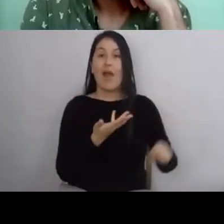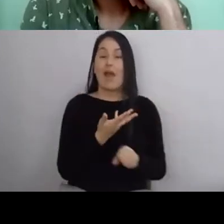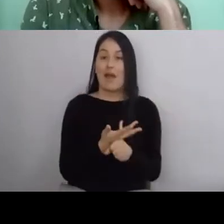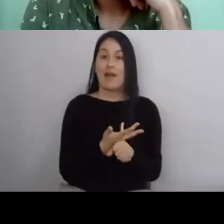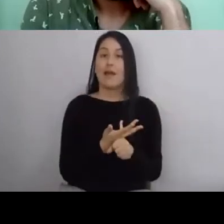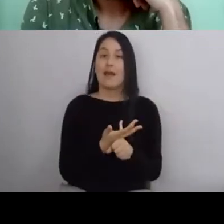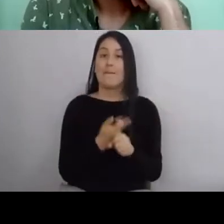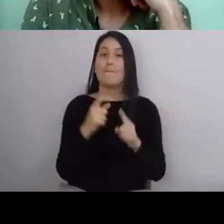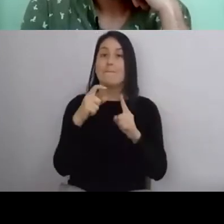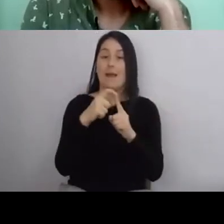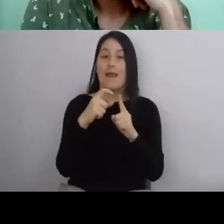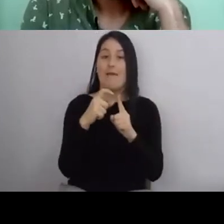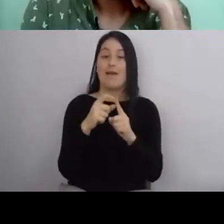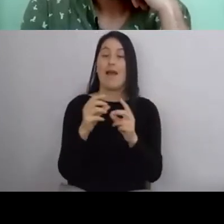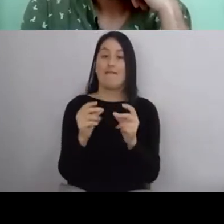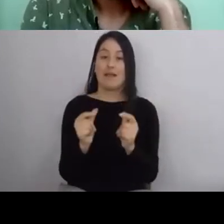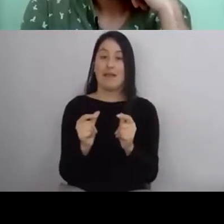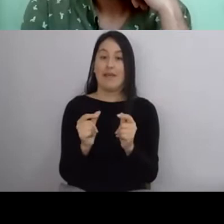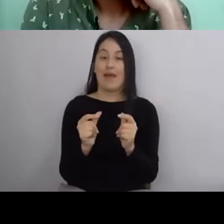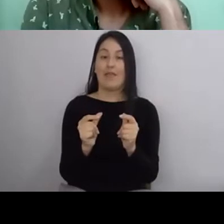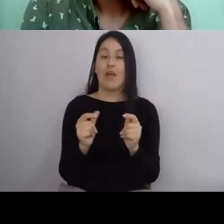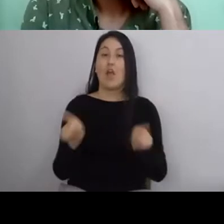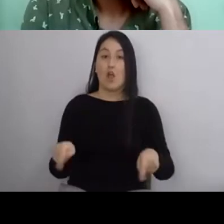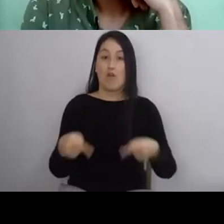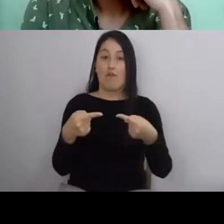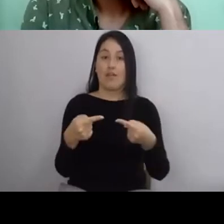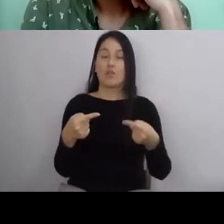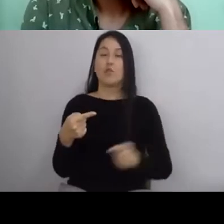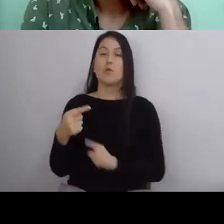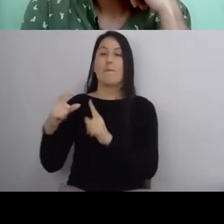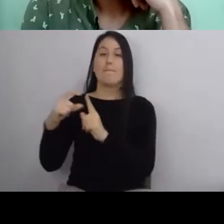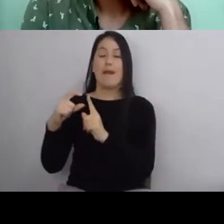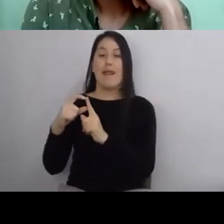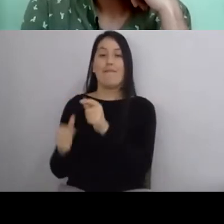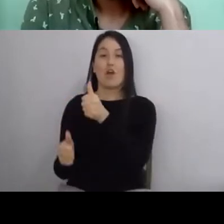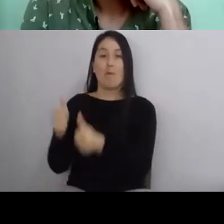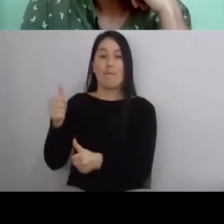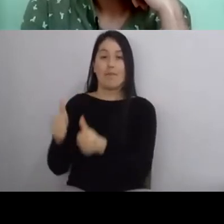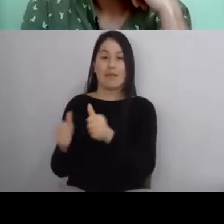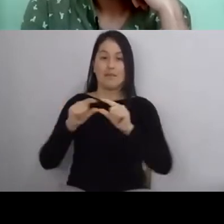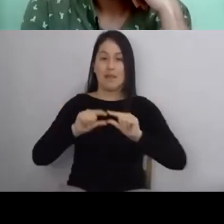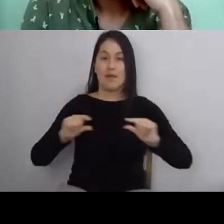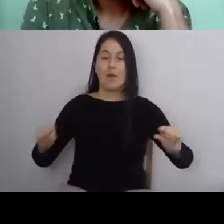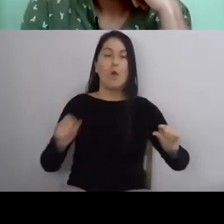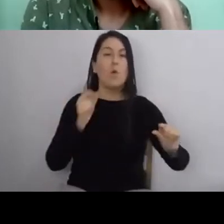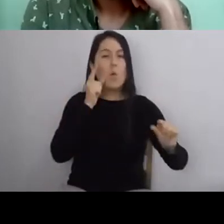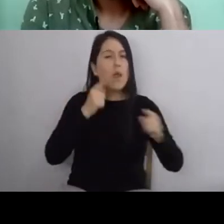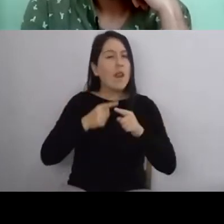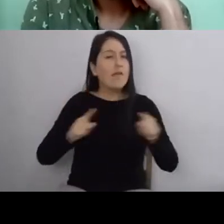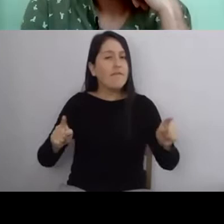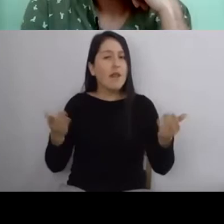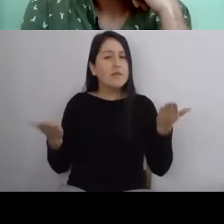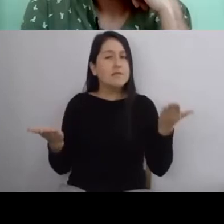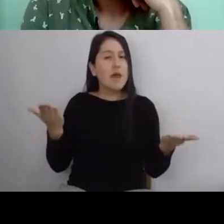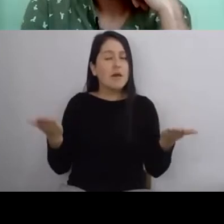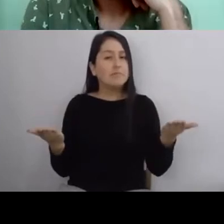la palabra habilidad versus la palabra competencia, con una pregunta abajo que nos dice, ¿cuál crees que es la diferencia entre estas